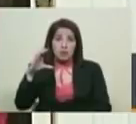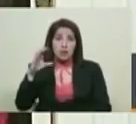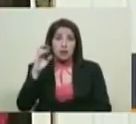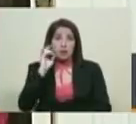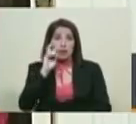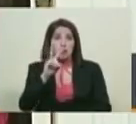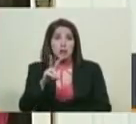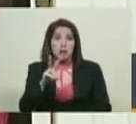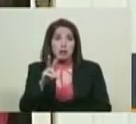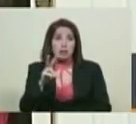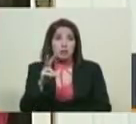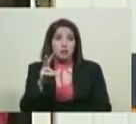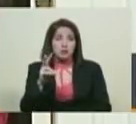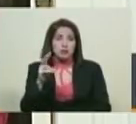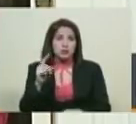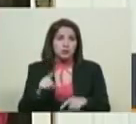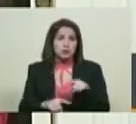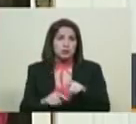en el Chocó,